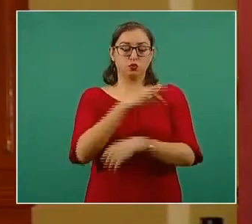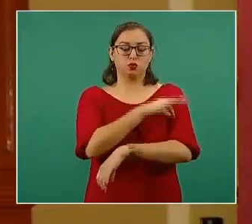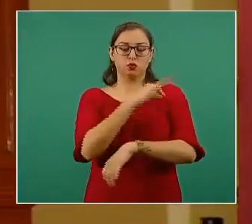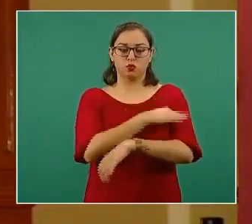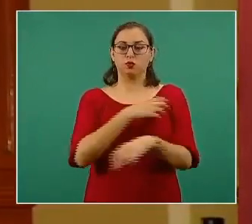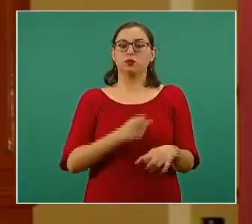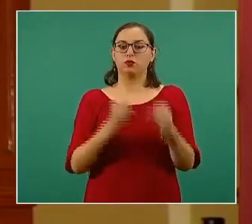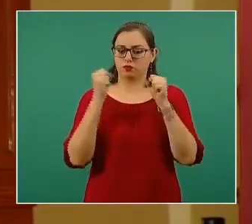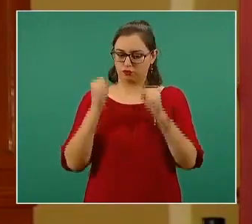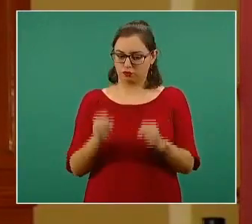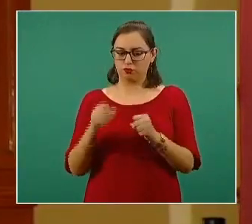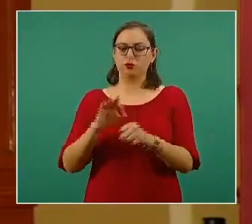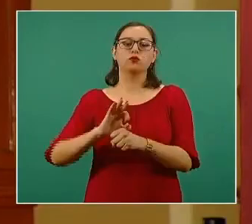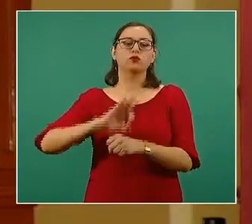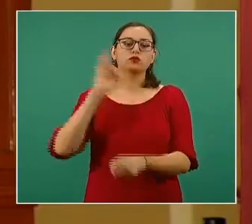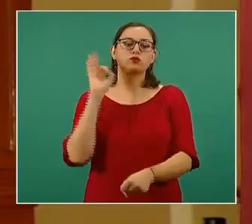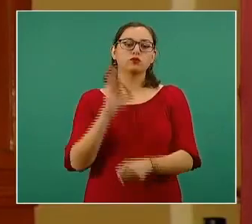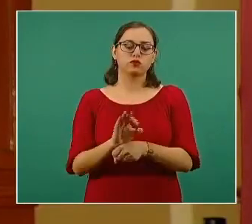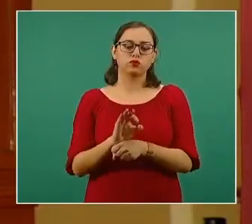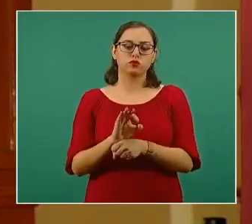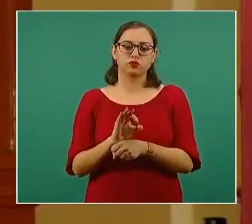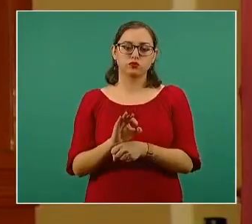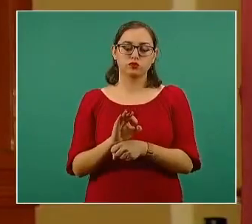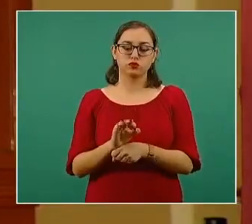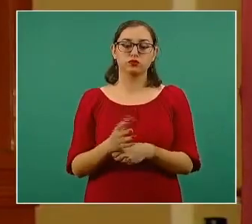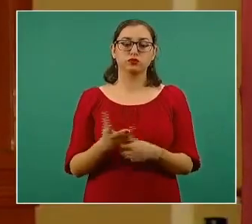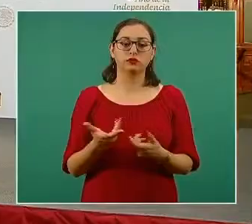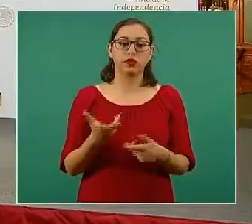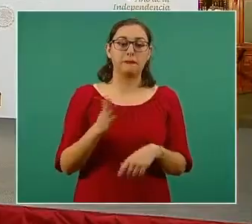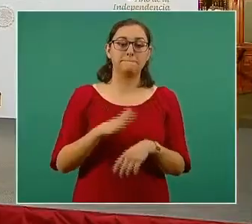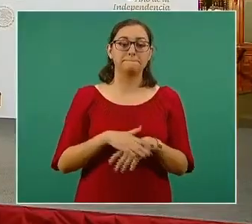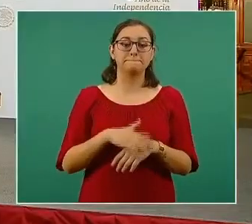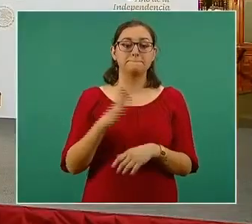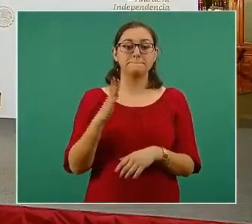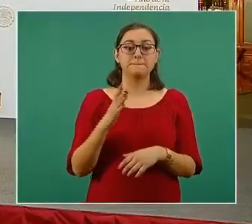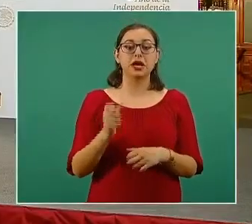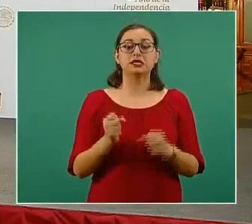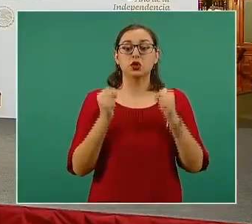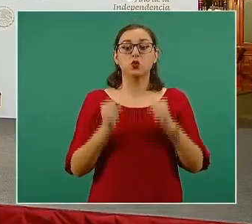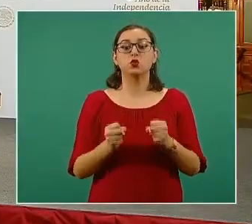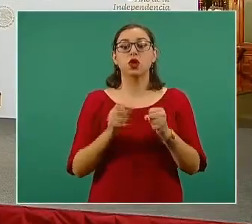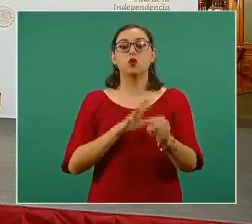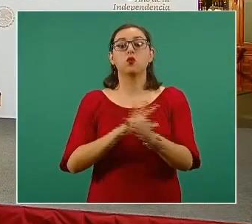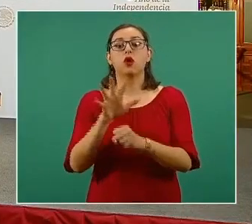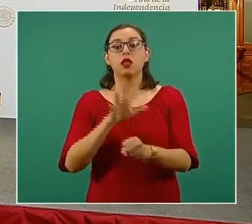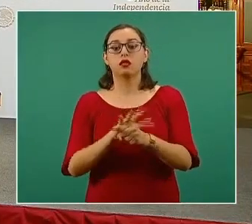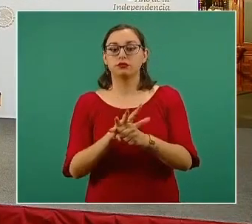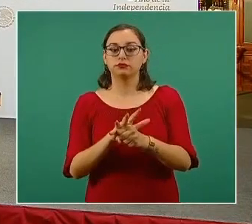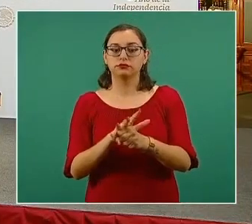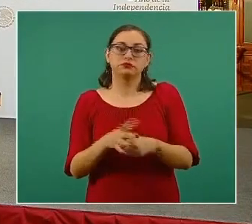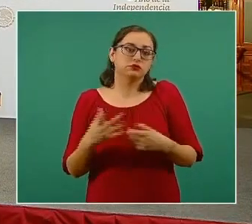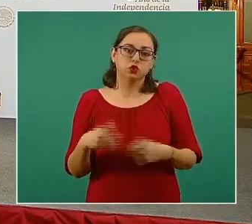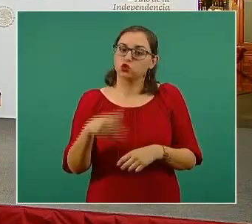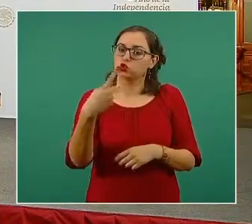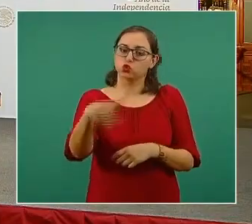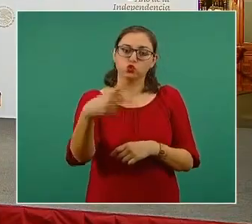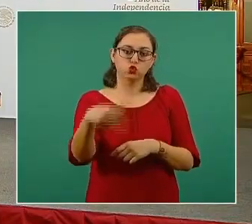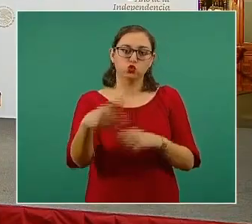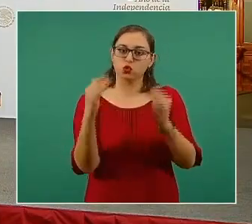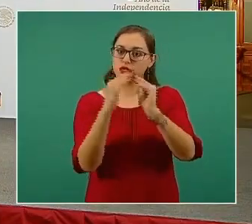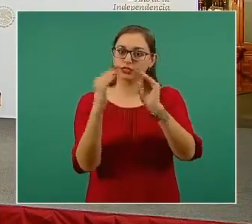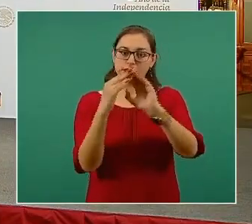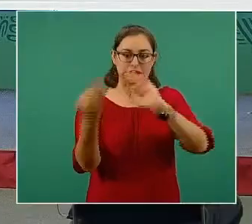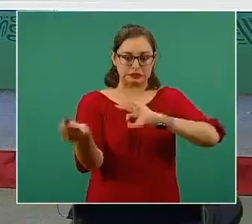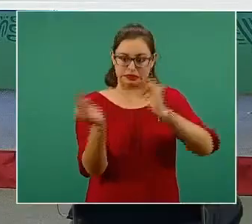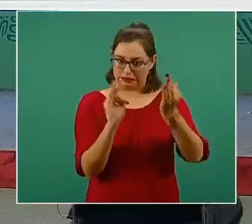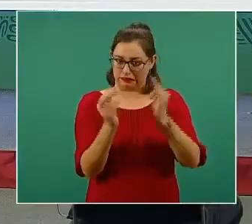son vacunas eficaces, y la más conveniente es la que llegó a su localidad. Aproveche esa oportunidad, no